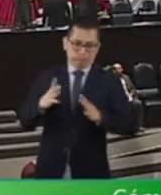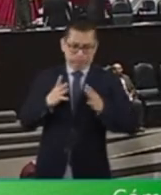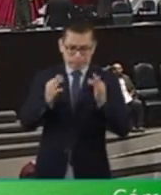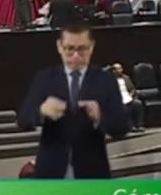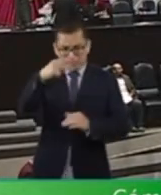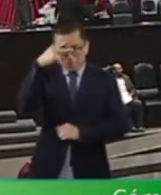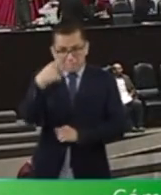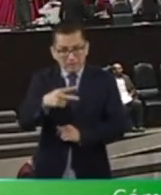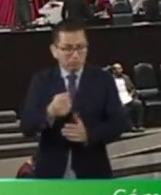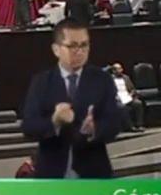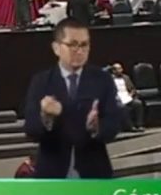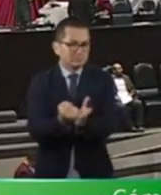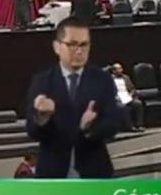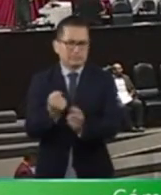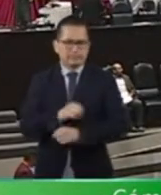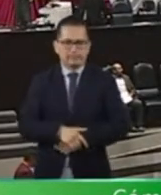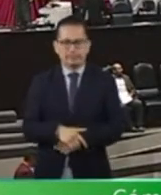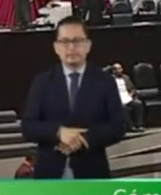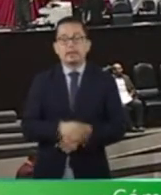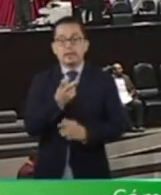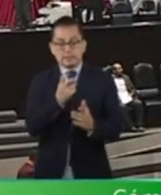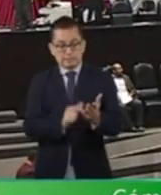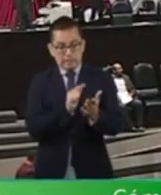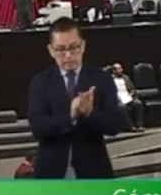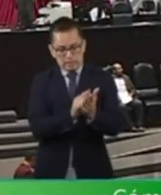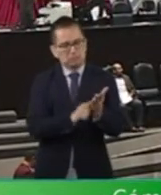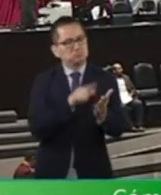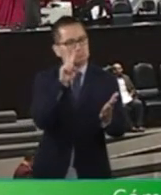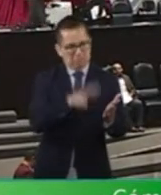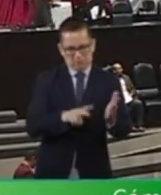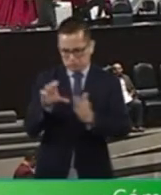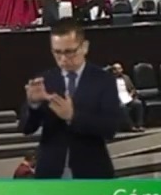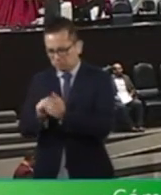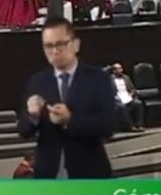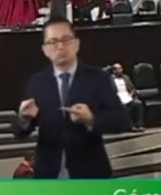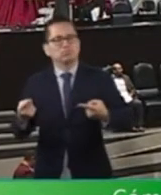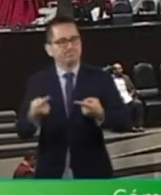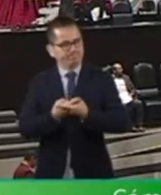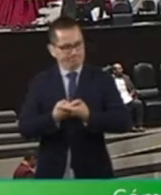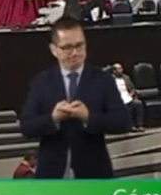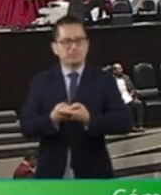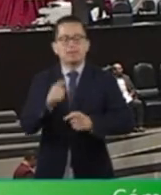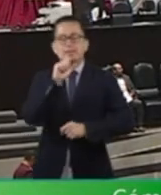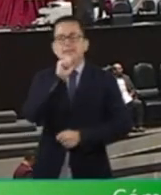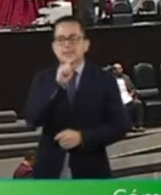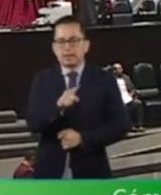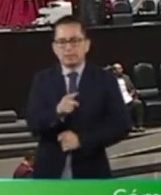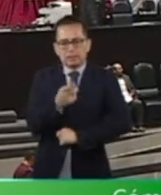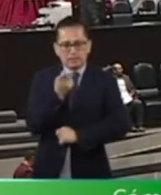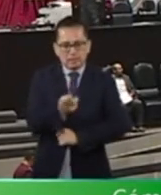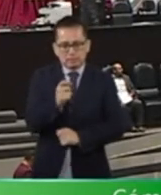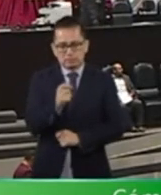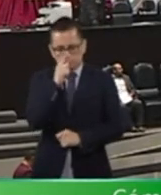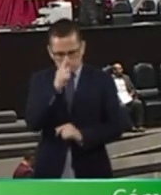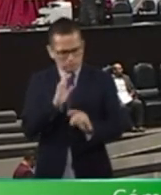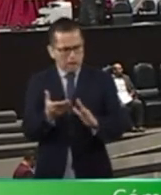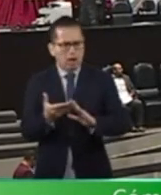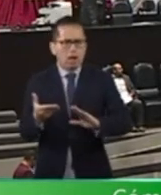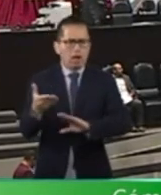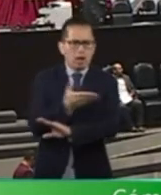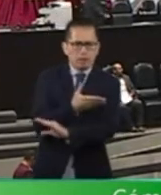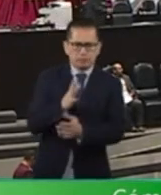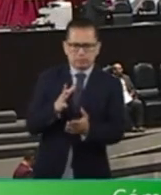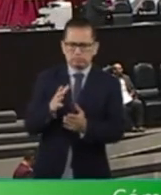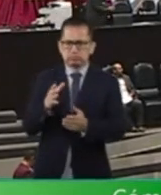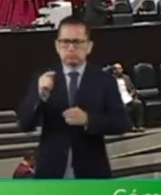solo contraviene nuestro marco constitucional, sino que también ignora claramente principios establecidos por